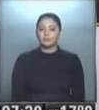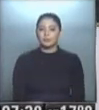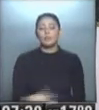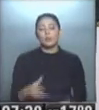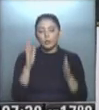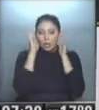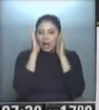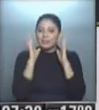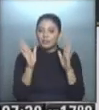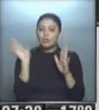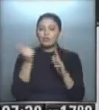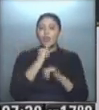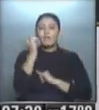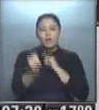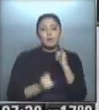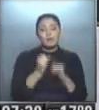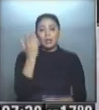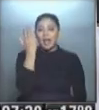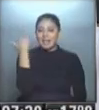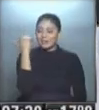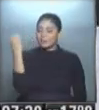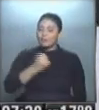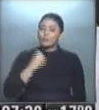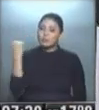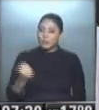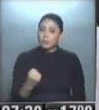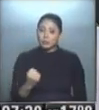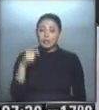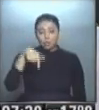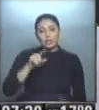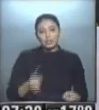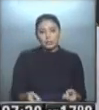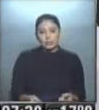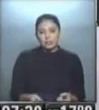Atentos, por supuesto, al desarrollo de esta información que ayer fue central y que en la jornada de hoy